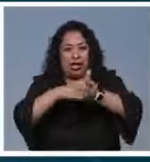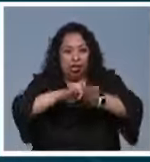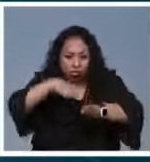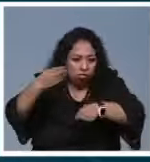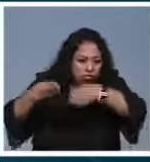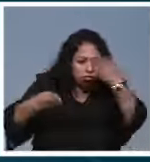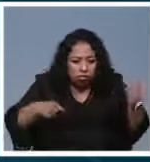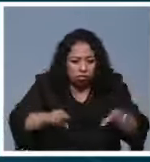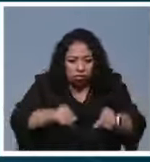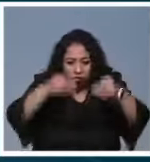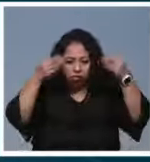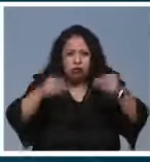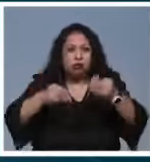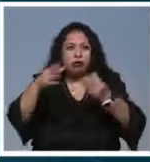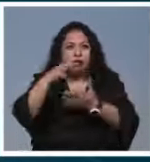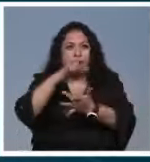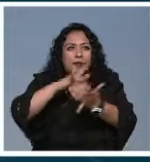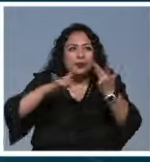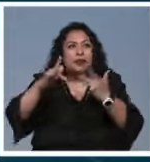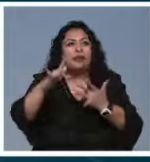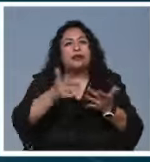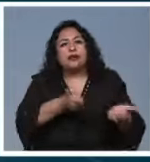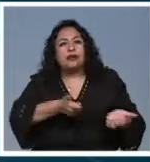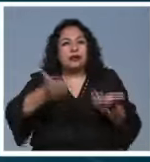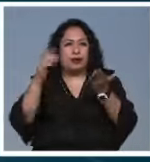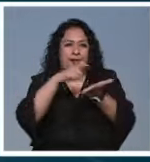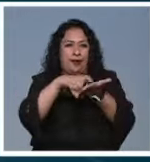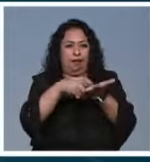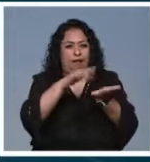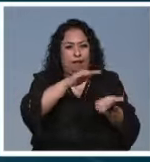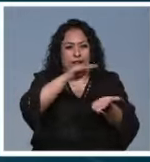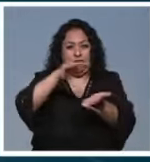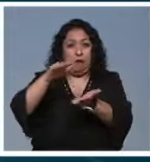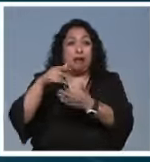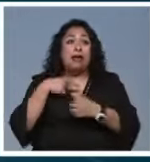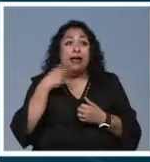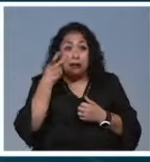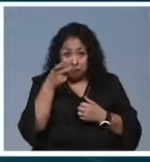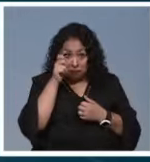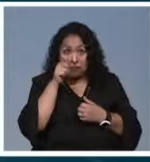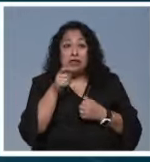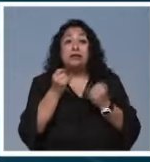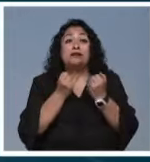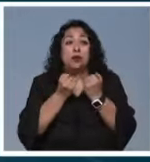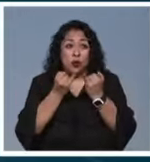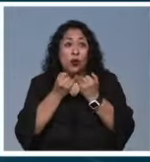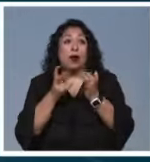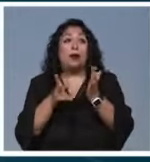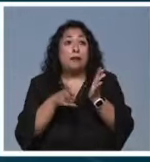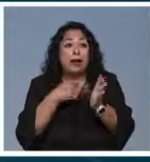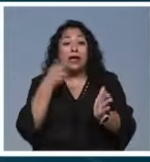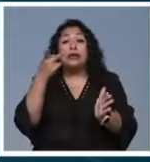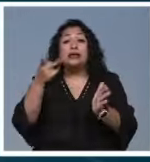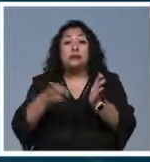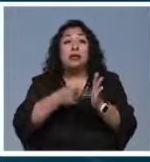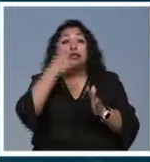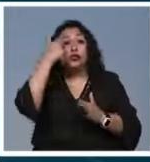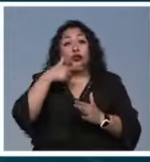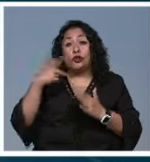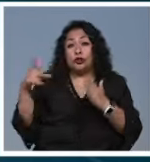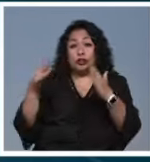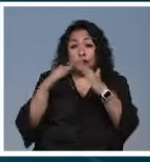los discos que llegaban y se llevaba sus montones. Y eso mismo también lo repetíamos muchas noches en su